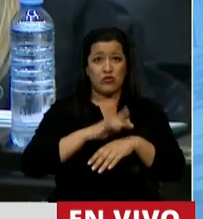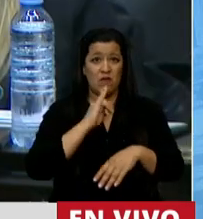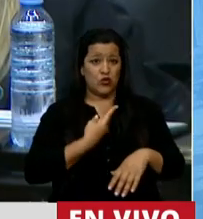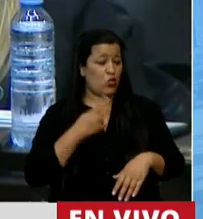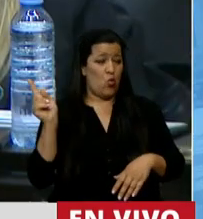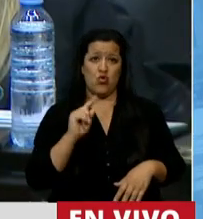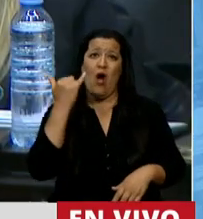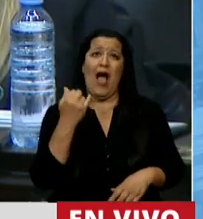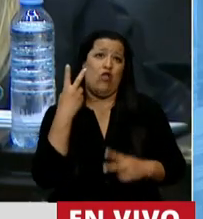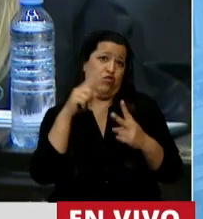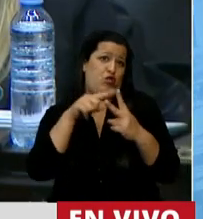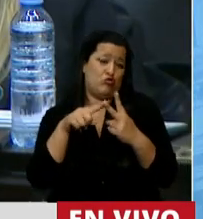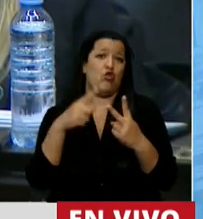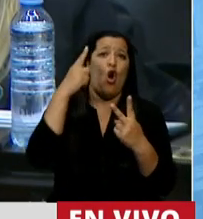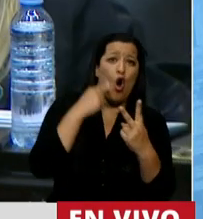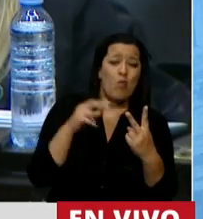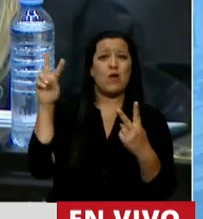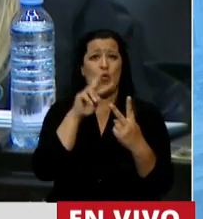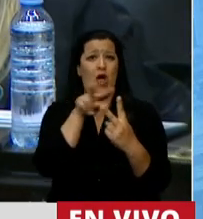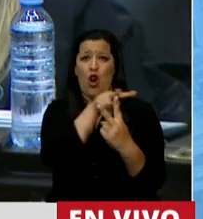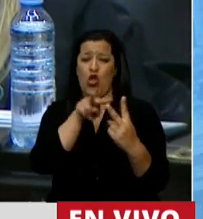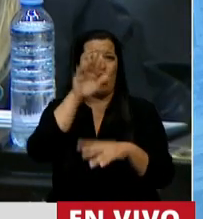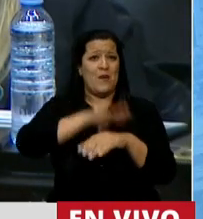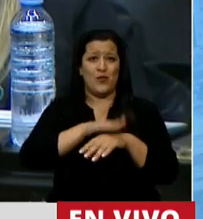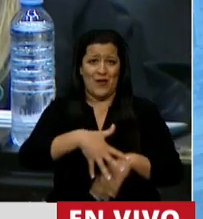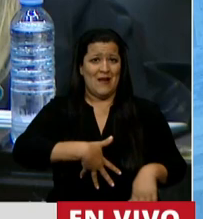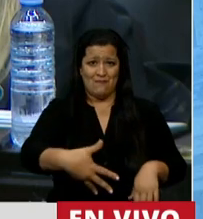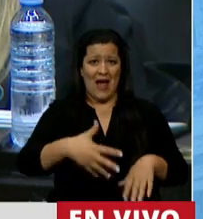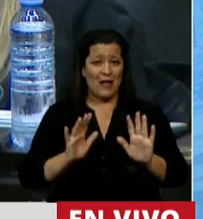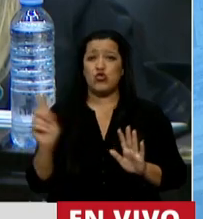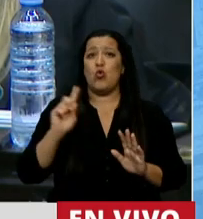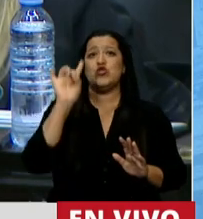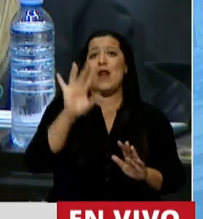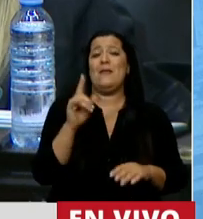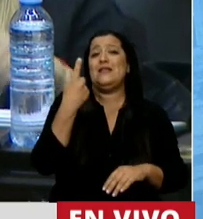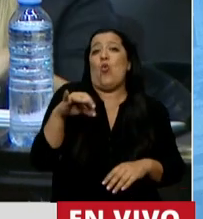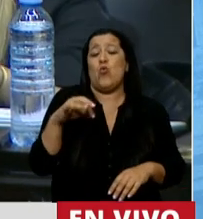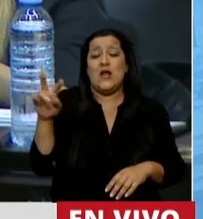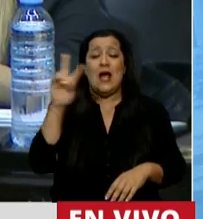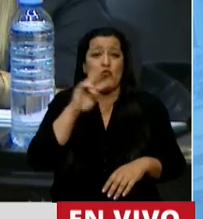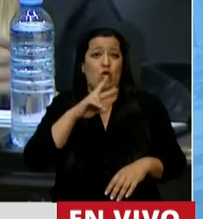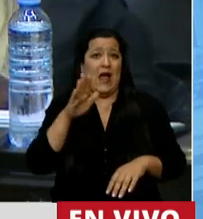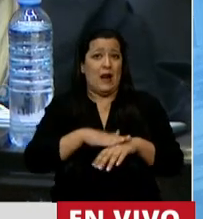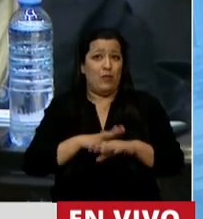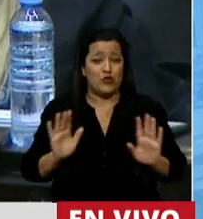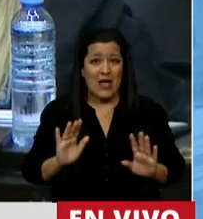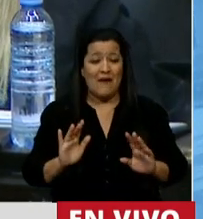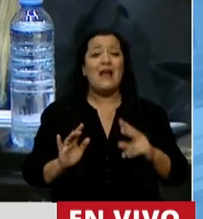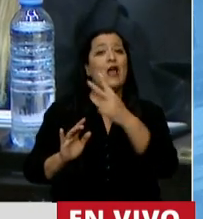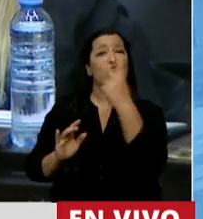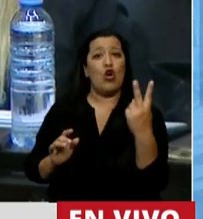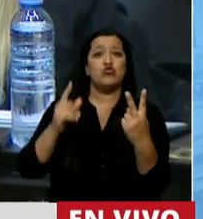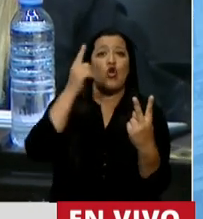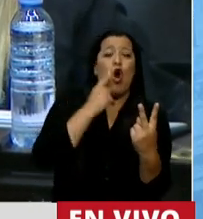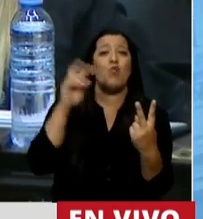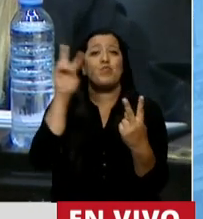hay dos responsables, un hombre y una mujer. Y de lo único que somos dueños, este hombre y esta mujer,